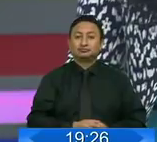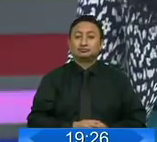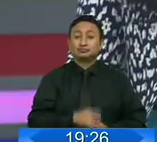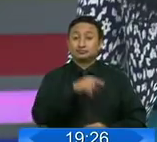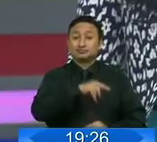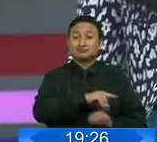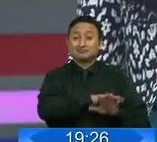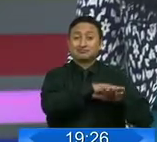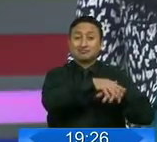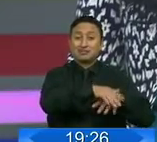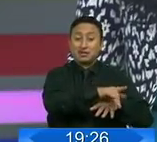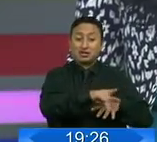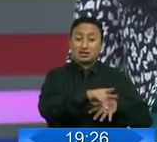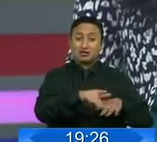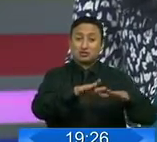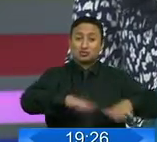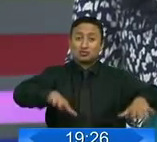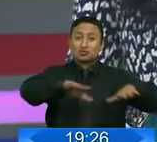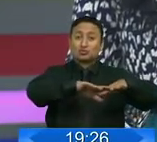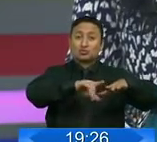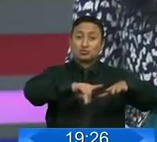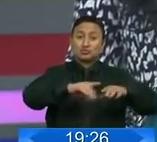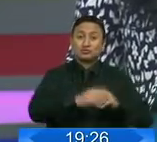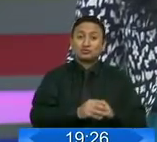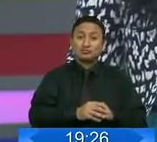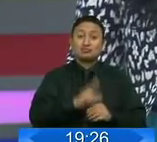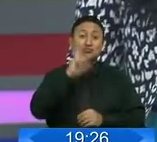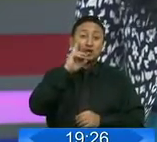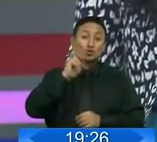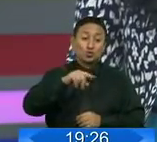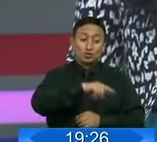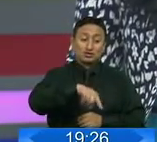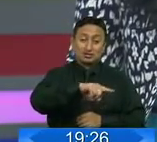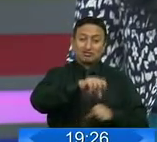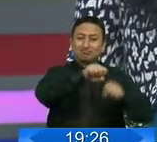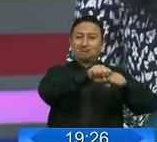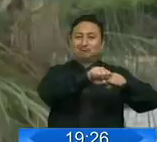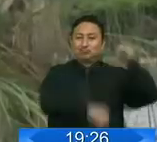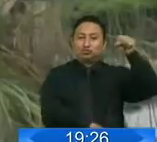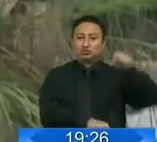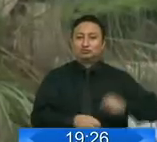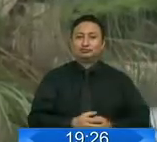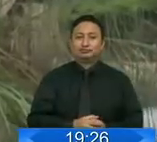causó destrozos en el principal atractivo turístico de Xel.